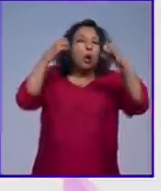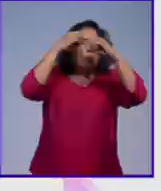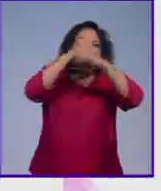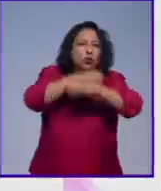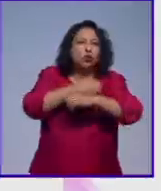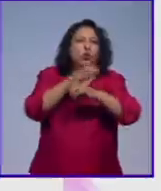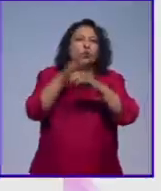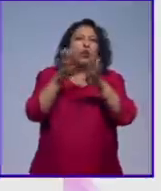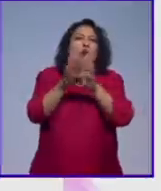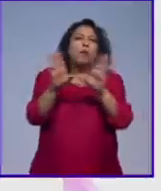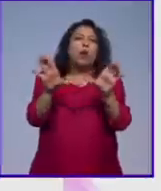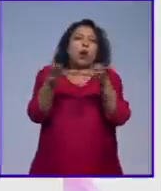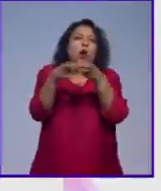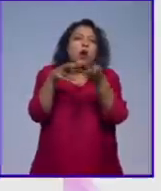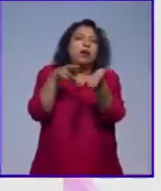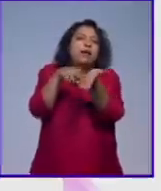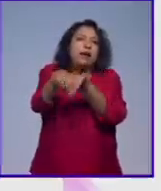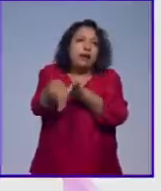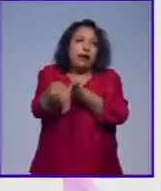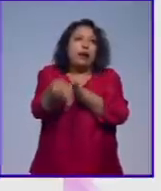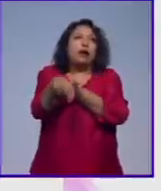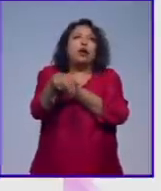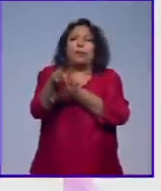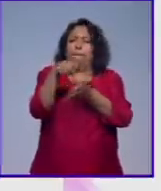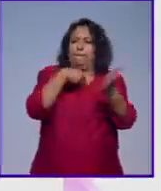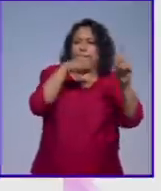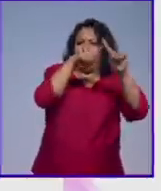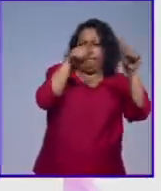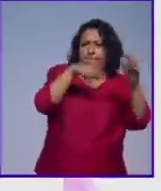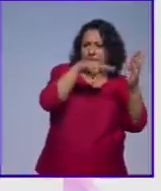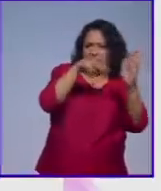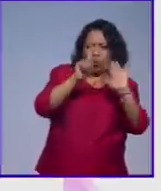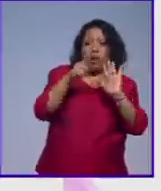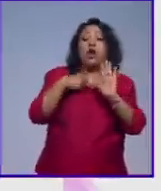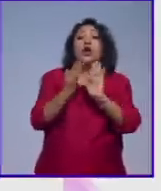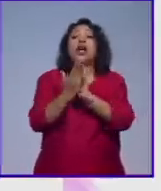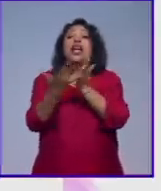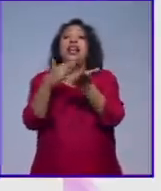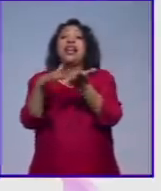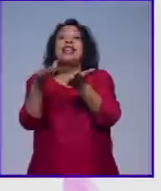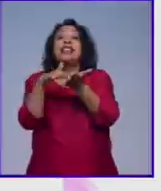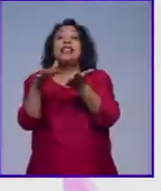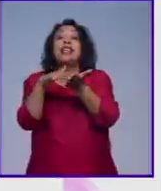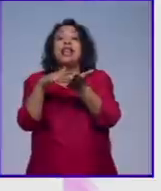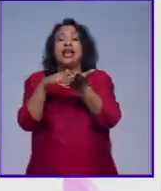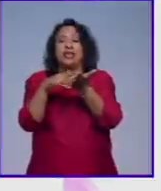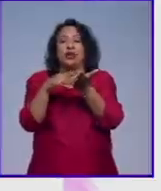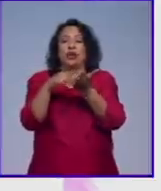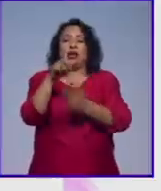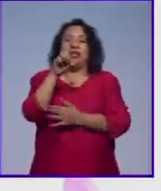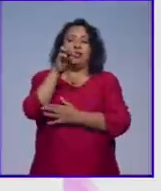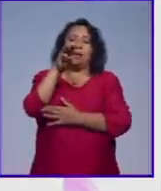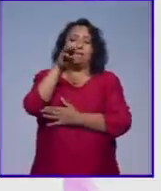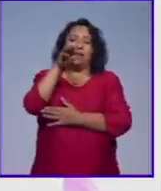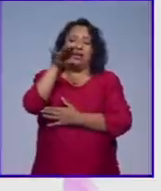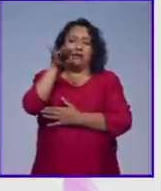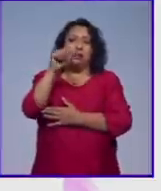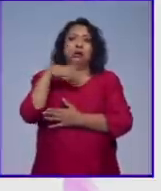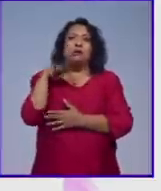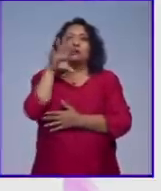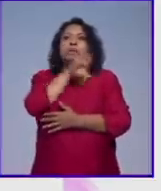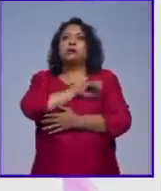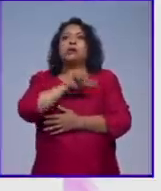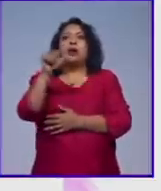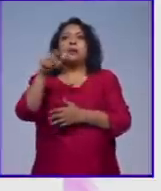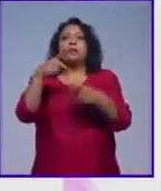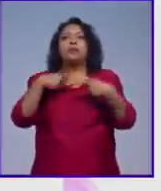género negro. Así es, no una pintura, sino una pieza literaria. Demencia, de Eloy Urroz, que también ha conquistado al público